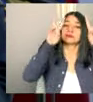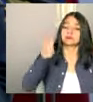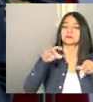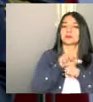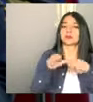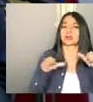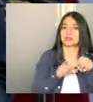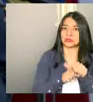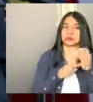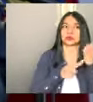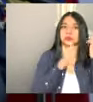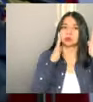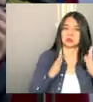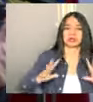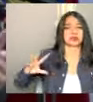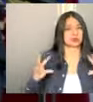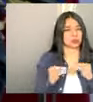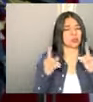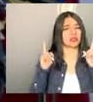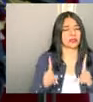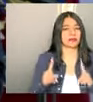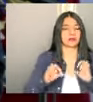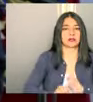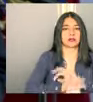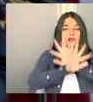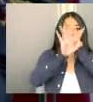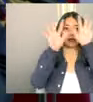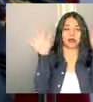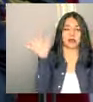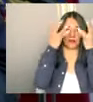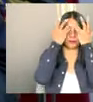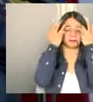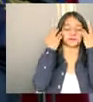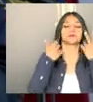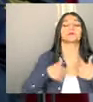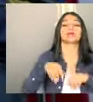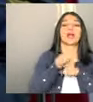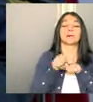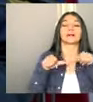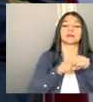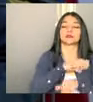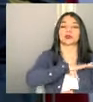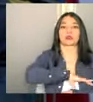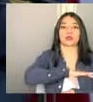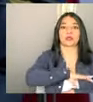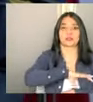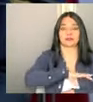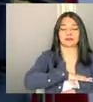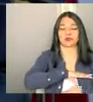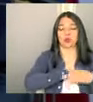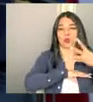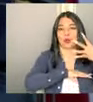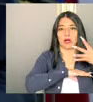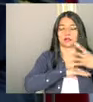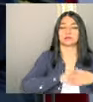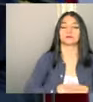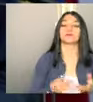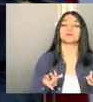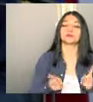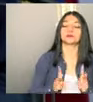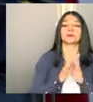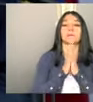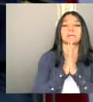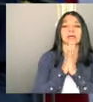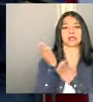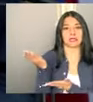de talento humano, legales, y por lo tanto todo esto que se conoce como la administración municipal será el cuarto eje. Le he pedido al alcalde